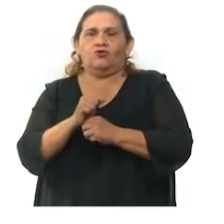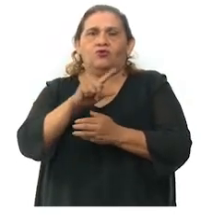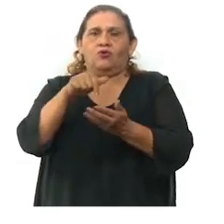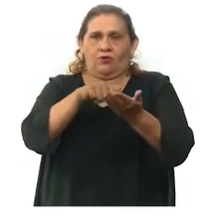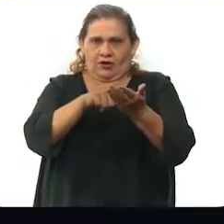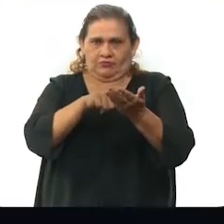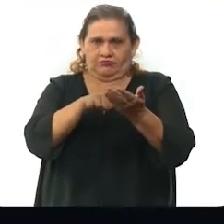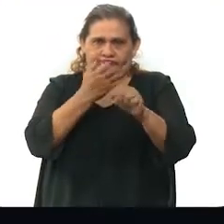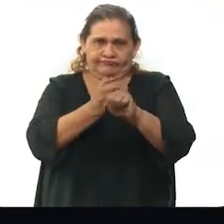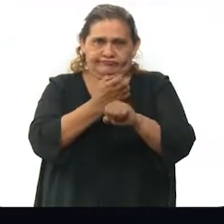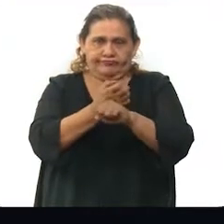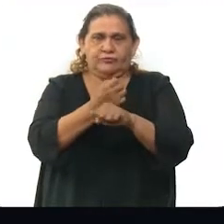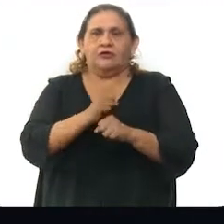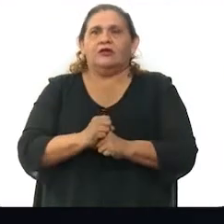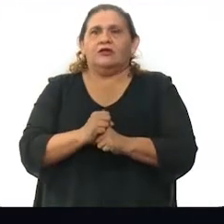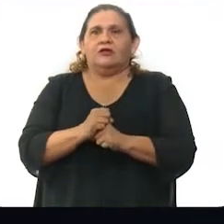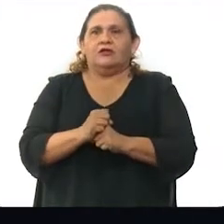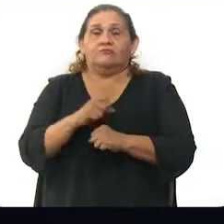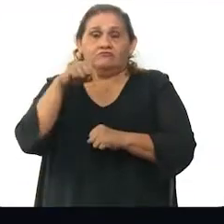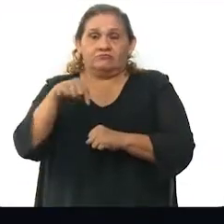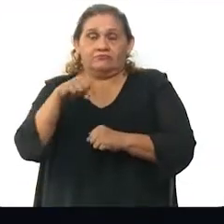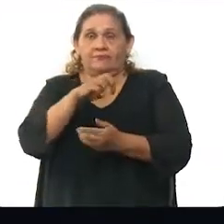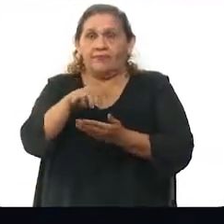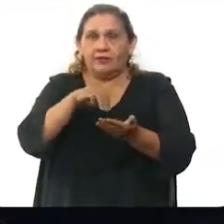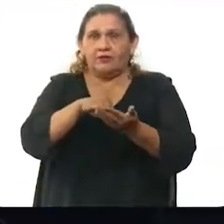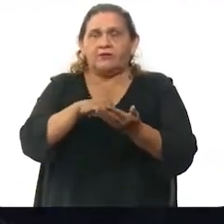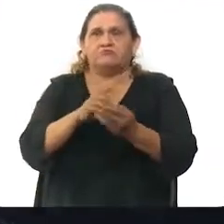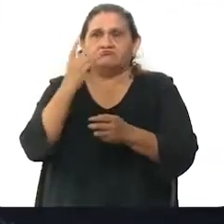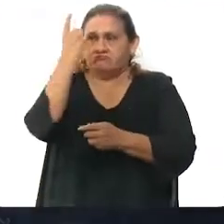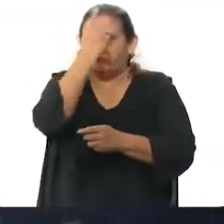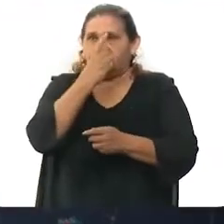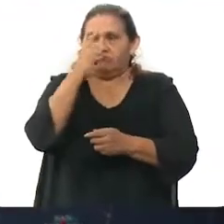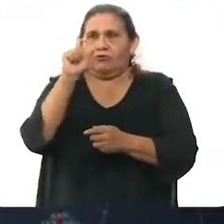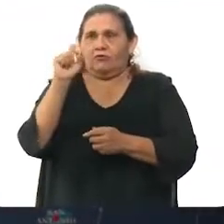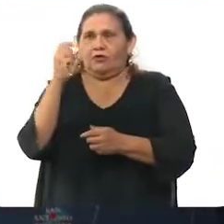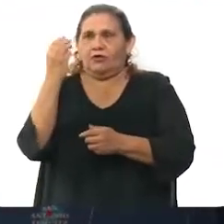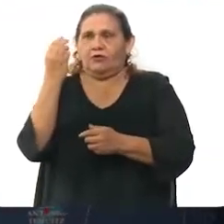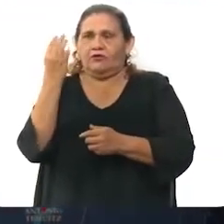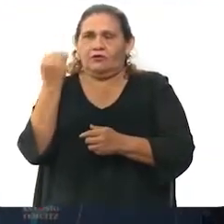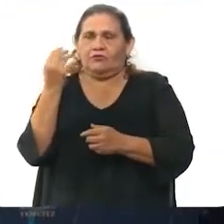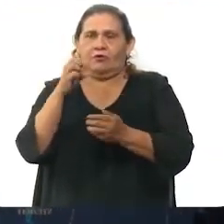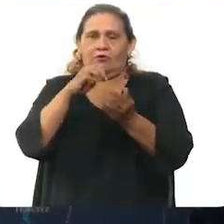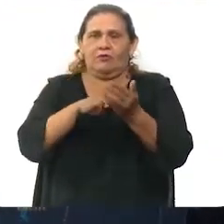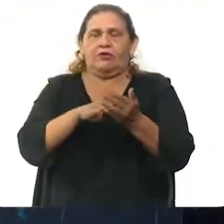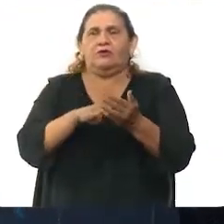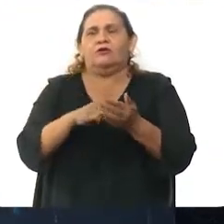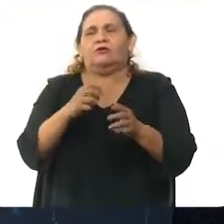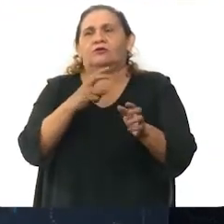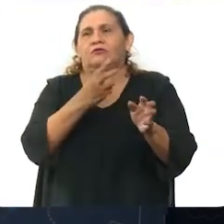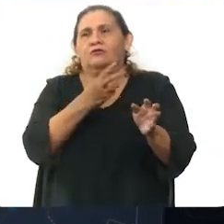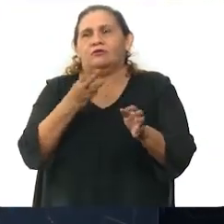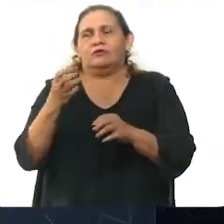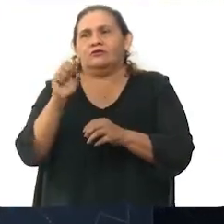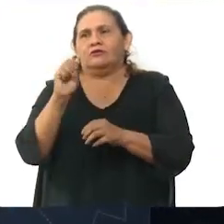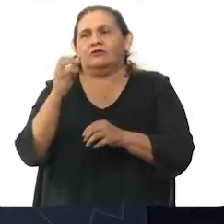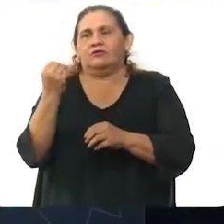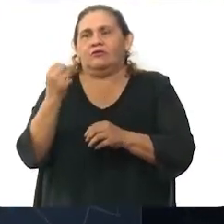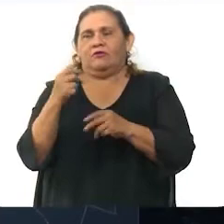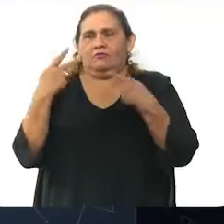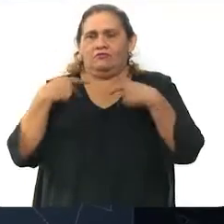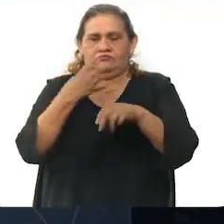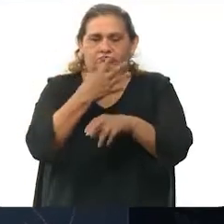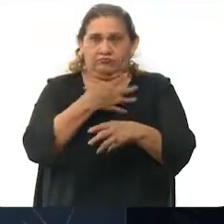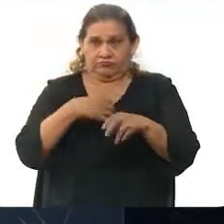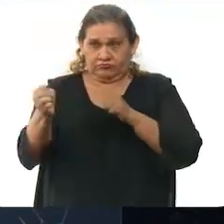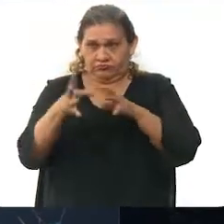estado. Específicamente en Mérida se han diagnosticado 29.363 personas contagiadas de coronavirus